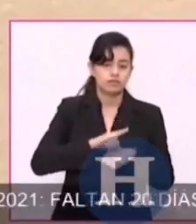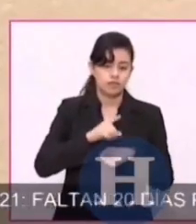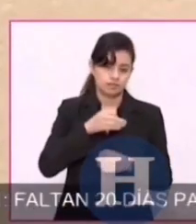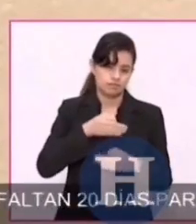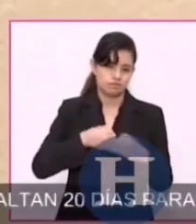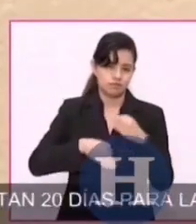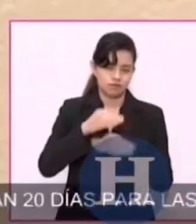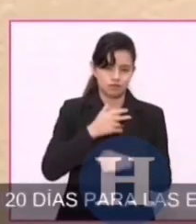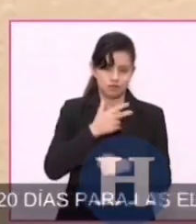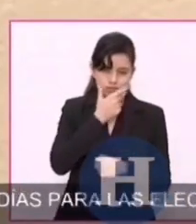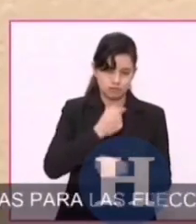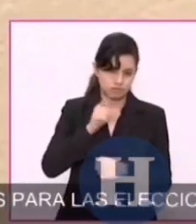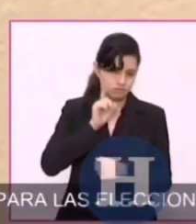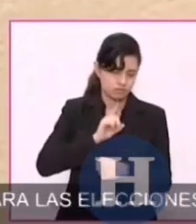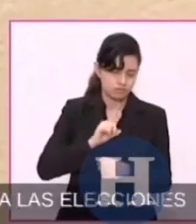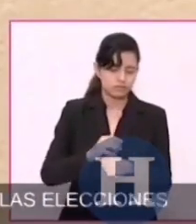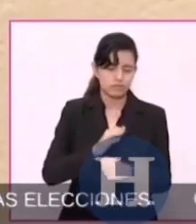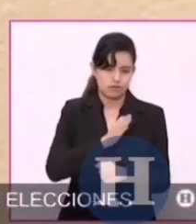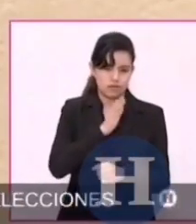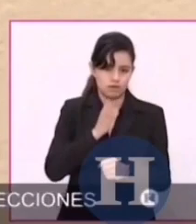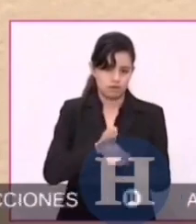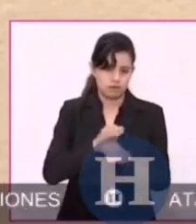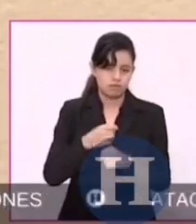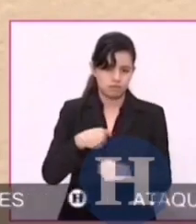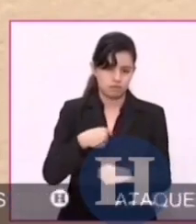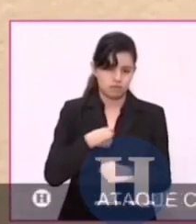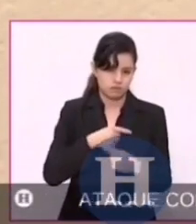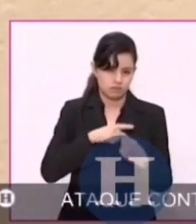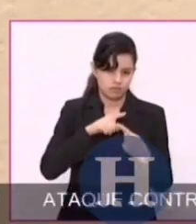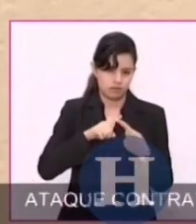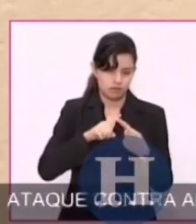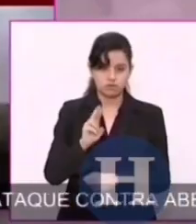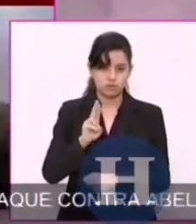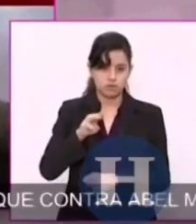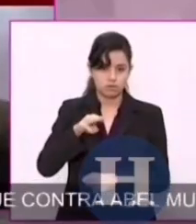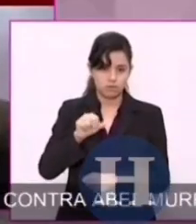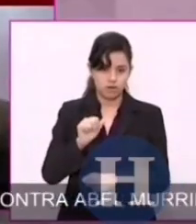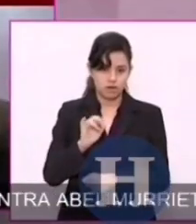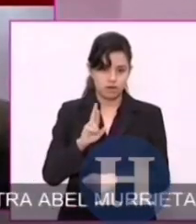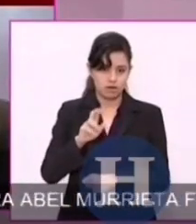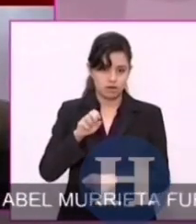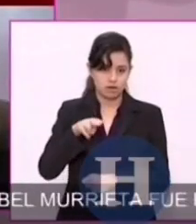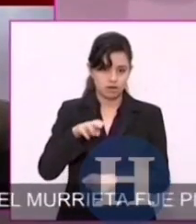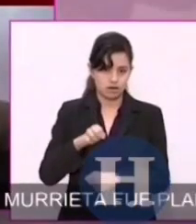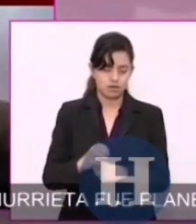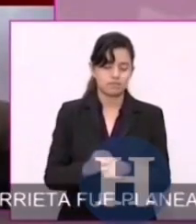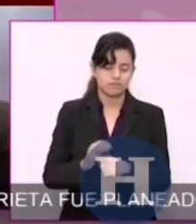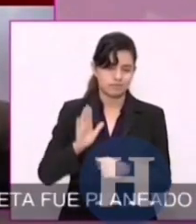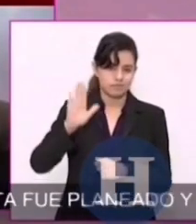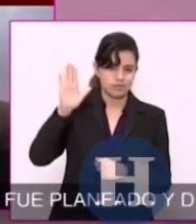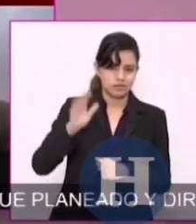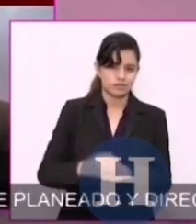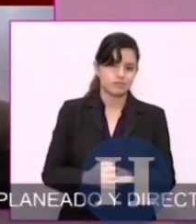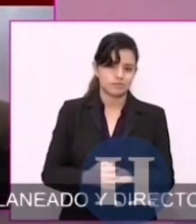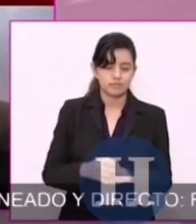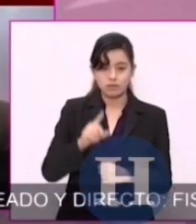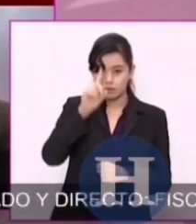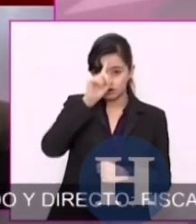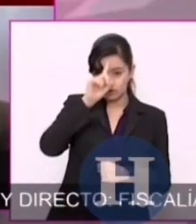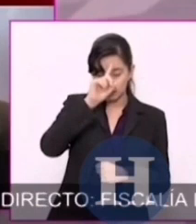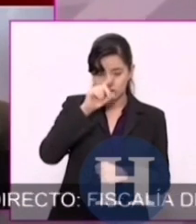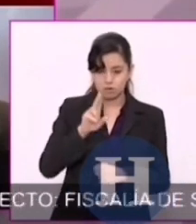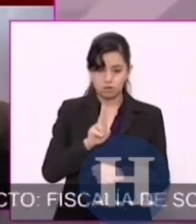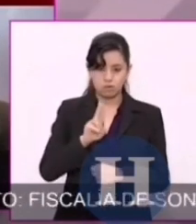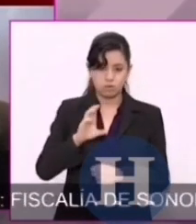y no se abren precisamente a la opinión pública en sus propuestas y en lo que han hecho en los últimos meses. El